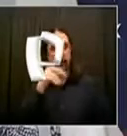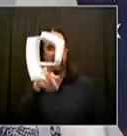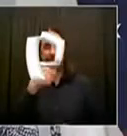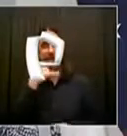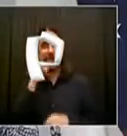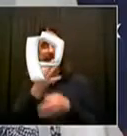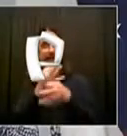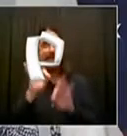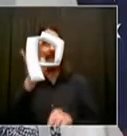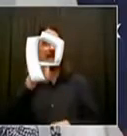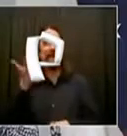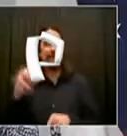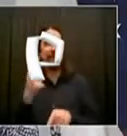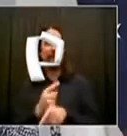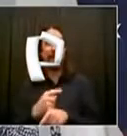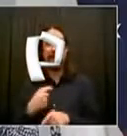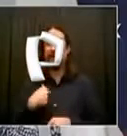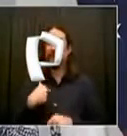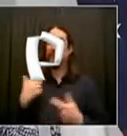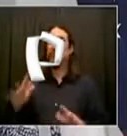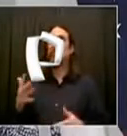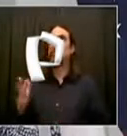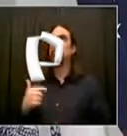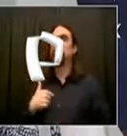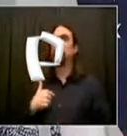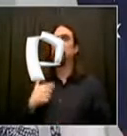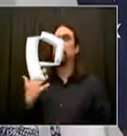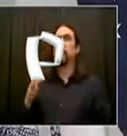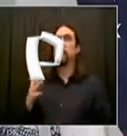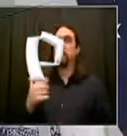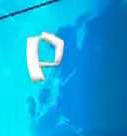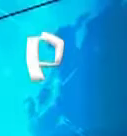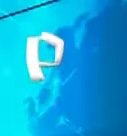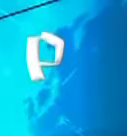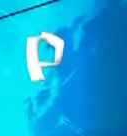Y vamos a seguir.